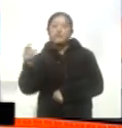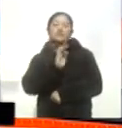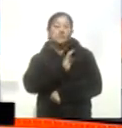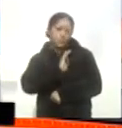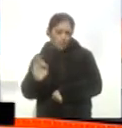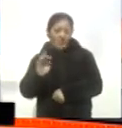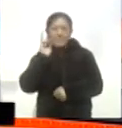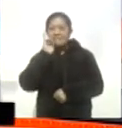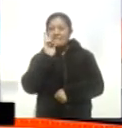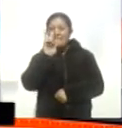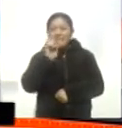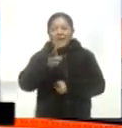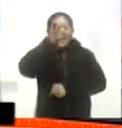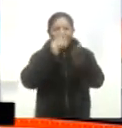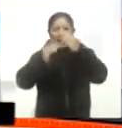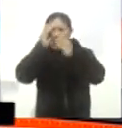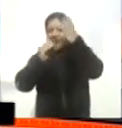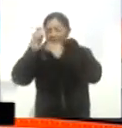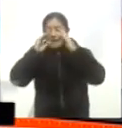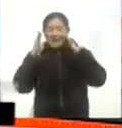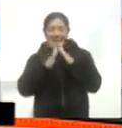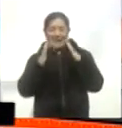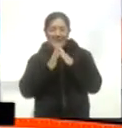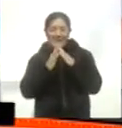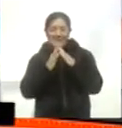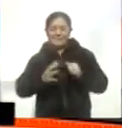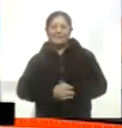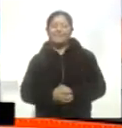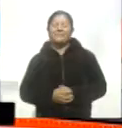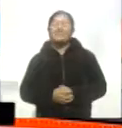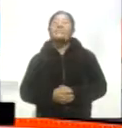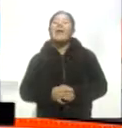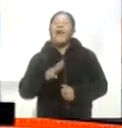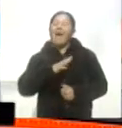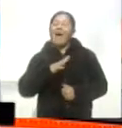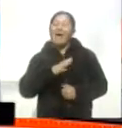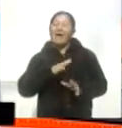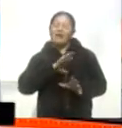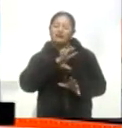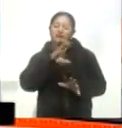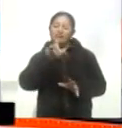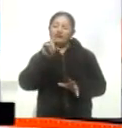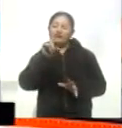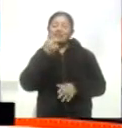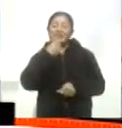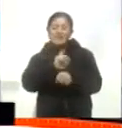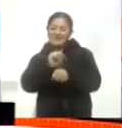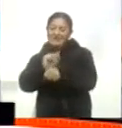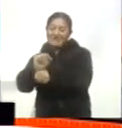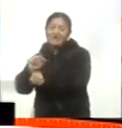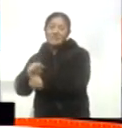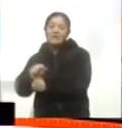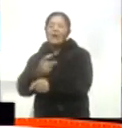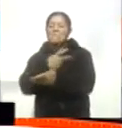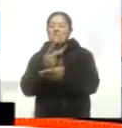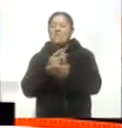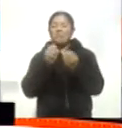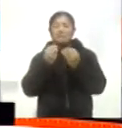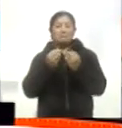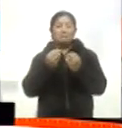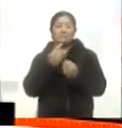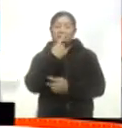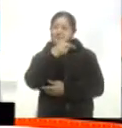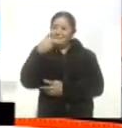en este programa Aprende en Casa 2. Así que tenemos toda la semana que entra con mucha programación para ustedes y